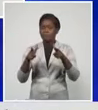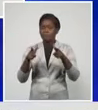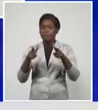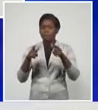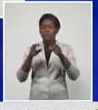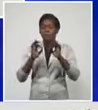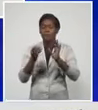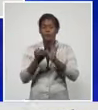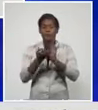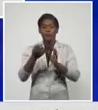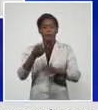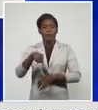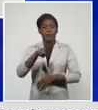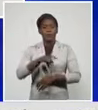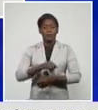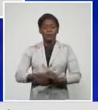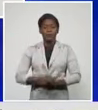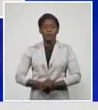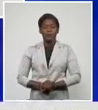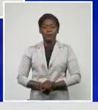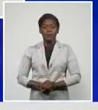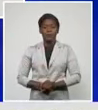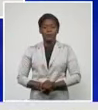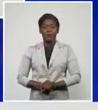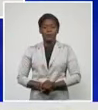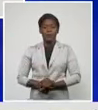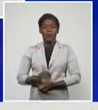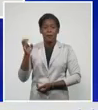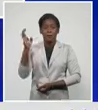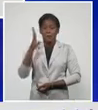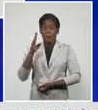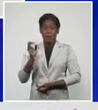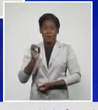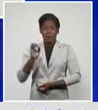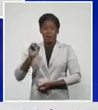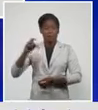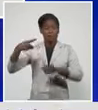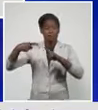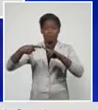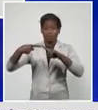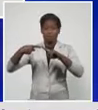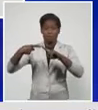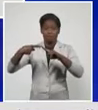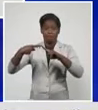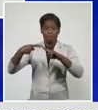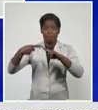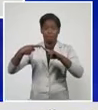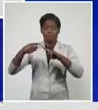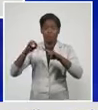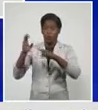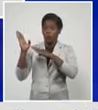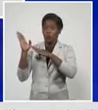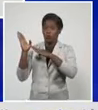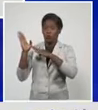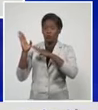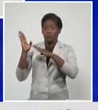ayer: Brasil en primer lugar, ahí lo tienen ustedes en el gráfico,